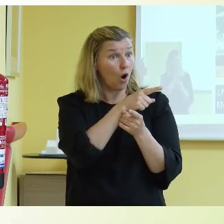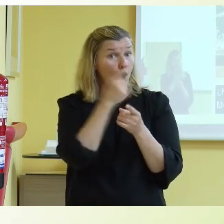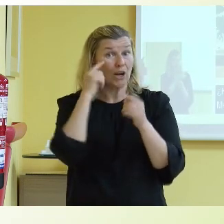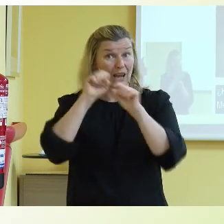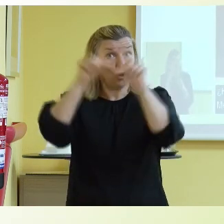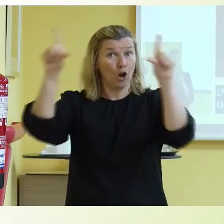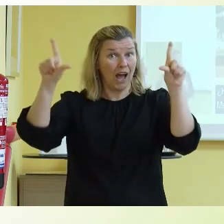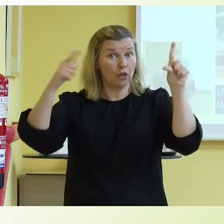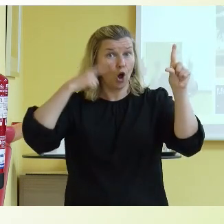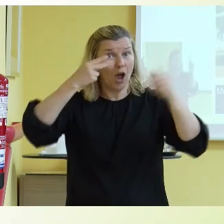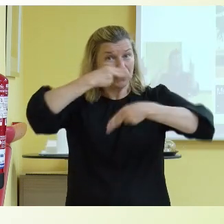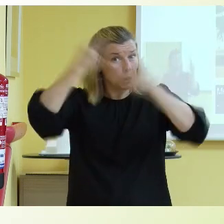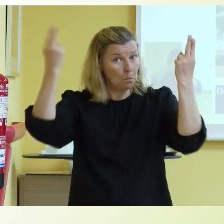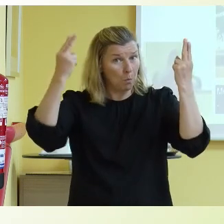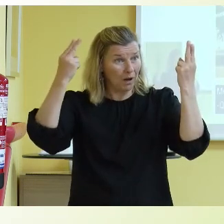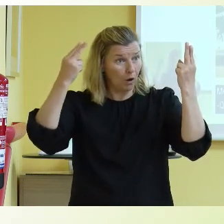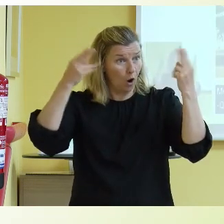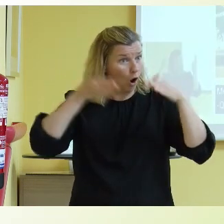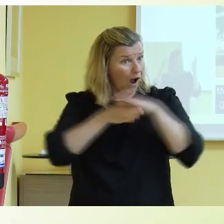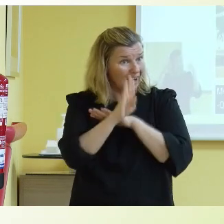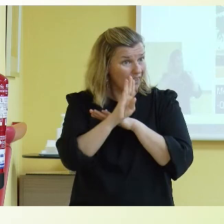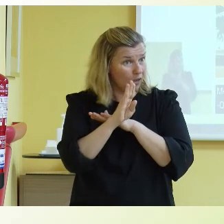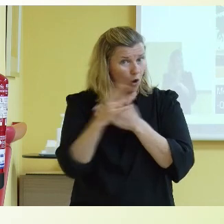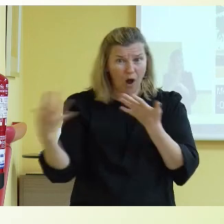abierta a a cualquier persona, vamos.